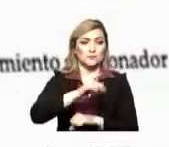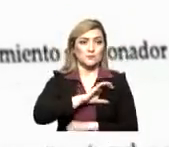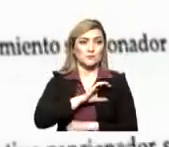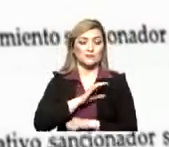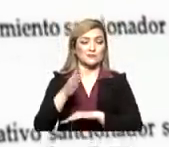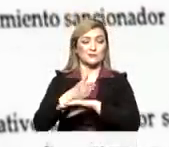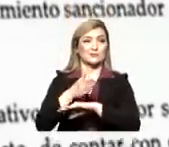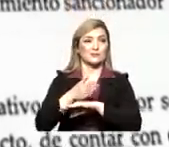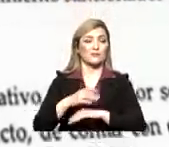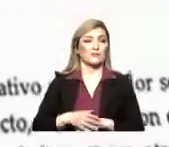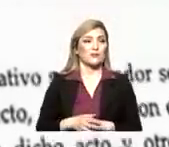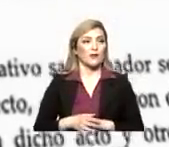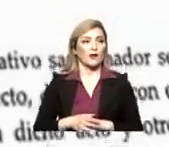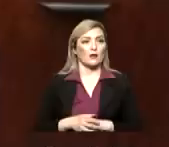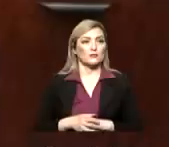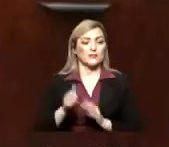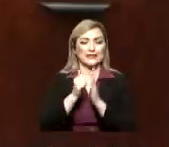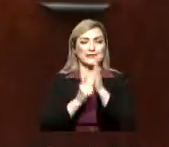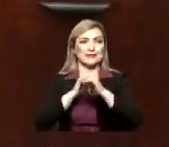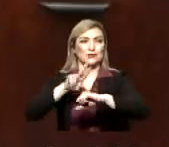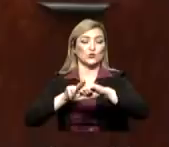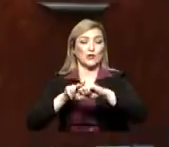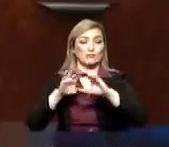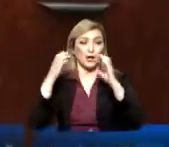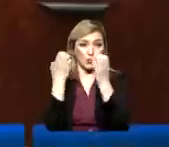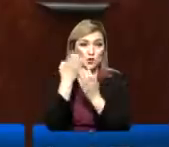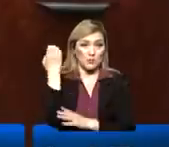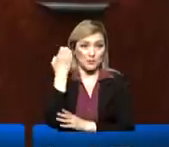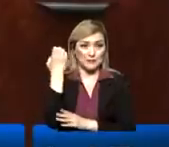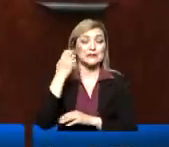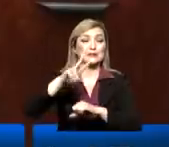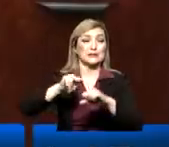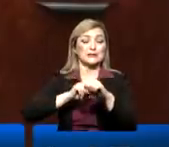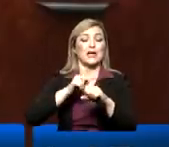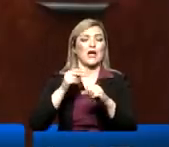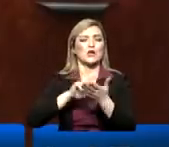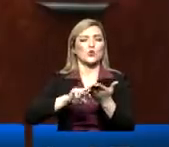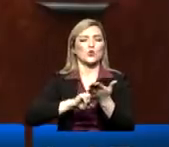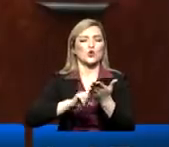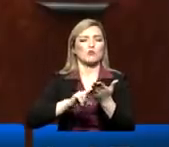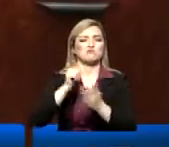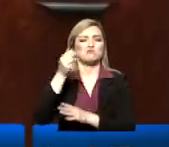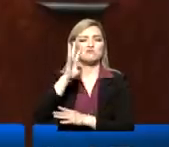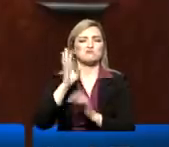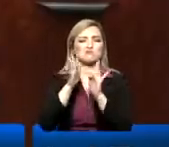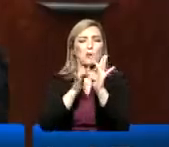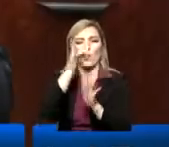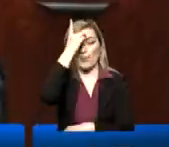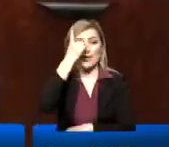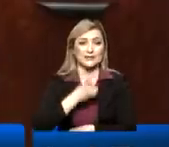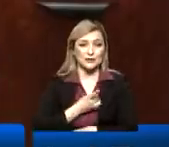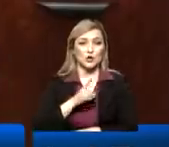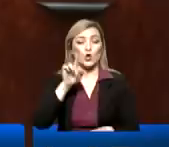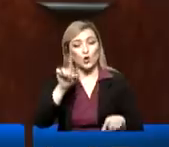las disposiciones de esta entidad. El COE Nacional, en sesión permanente del 16 de abril del presente año, resolvió que